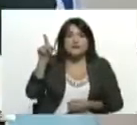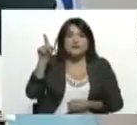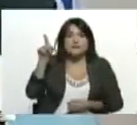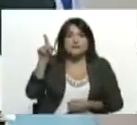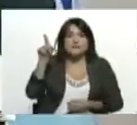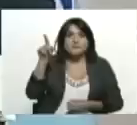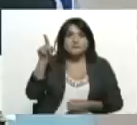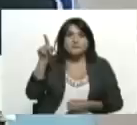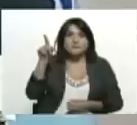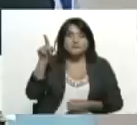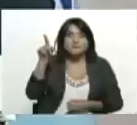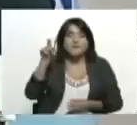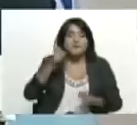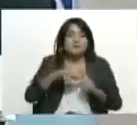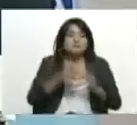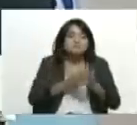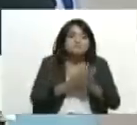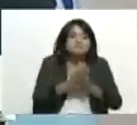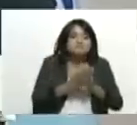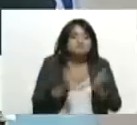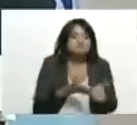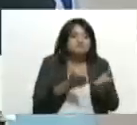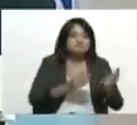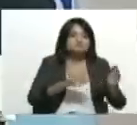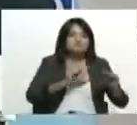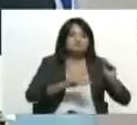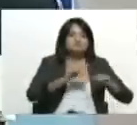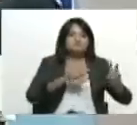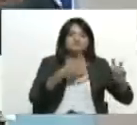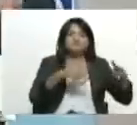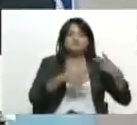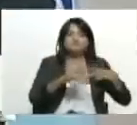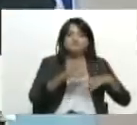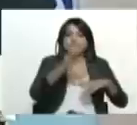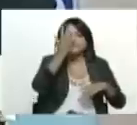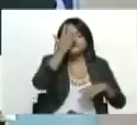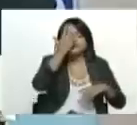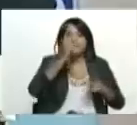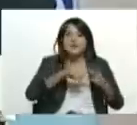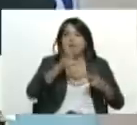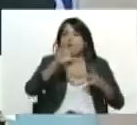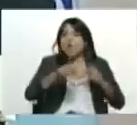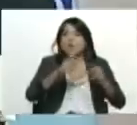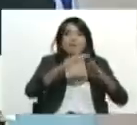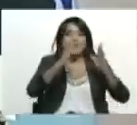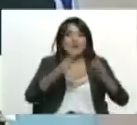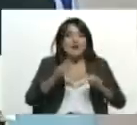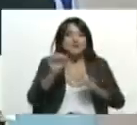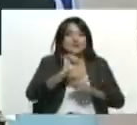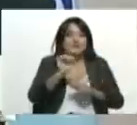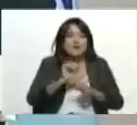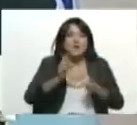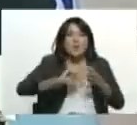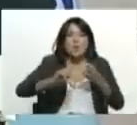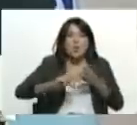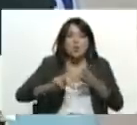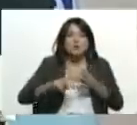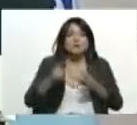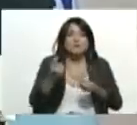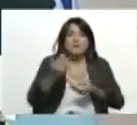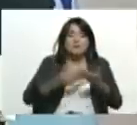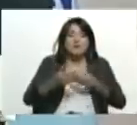propiciaron los sobornos la extorsión la corrupción la compra de propiedades la legitimación de capitales